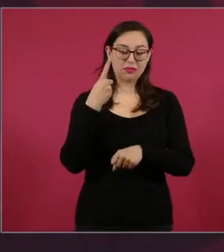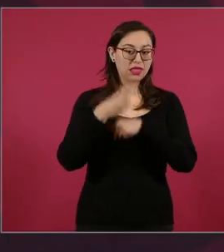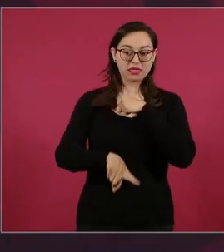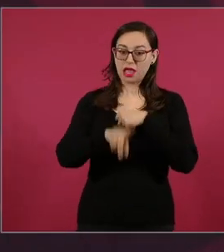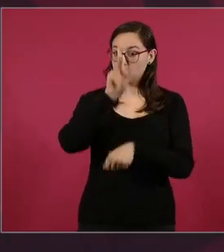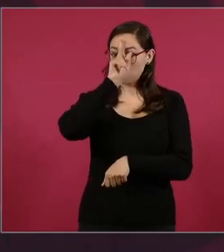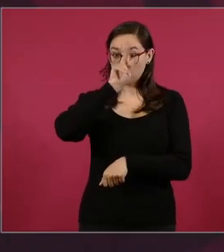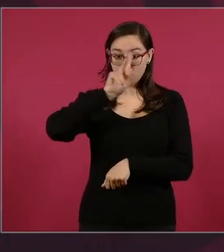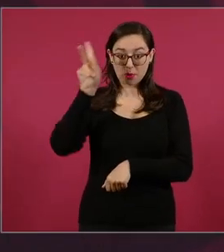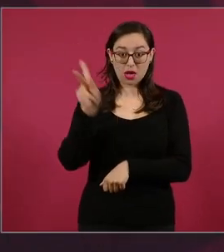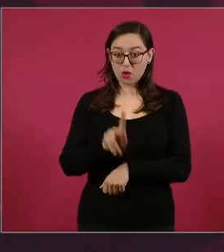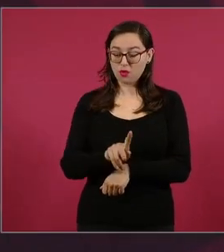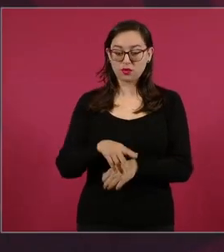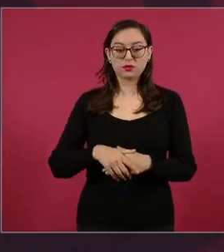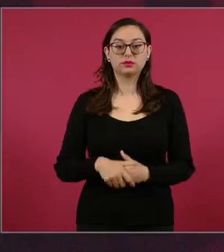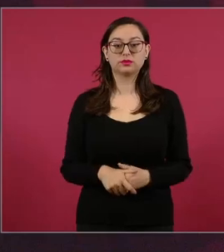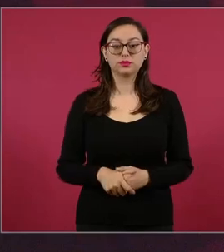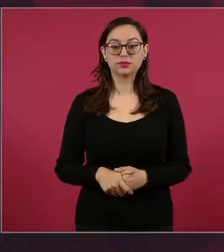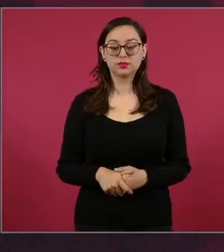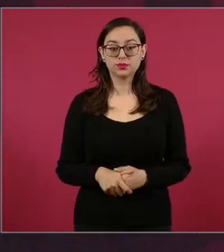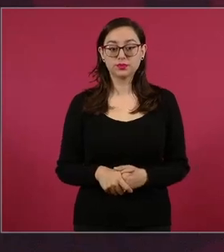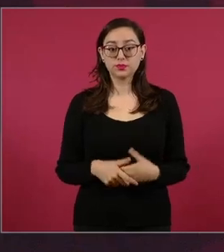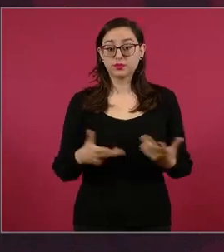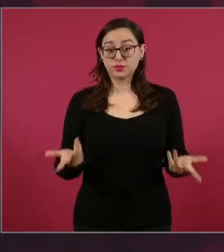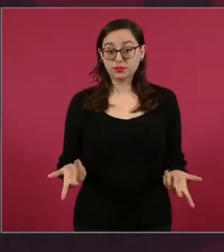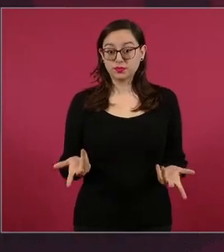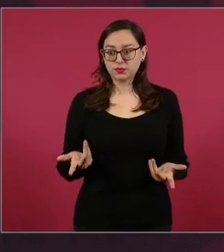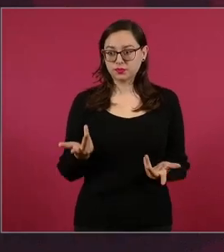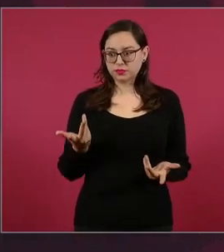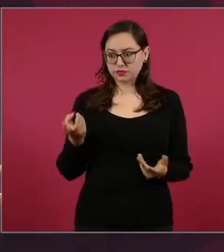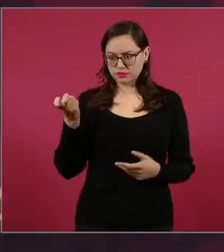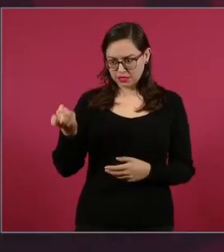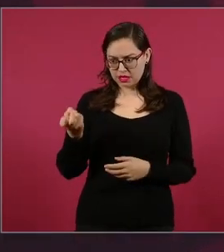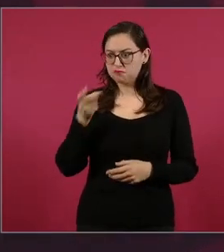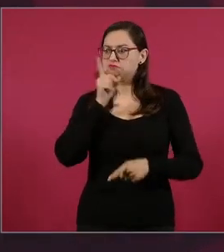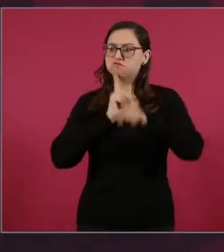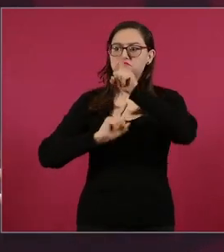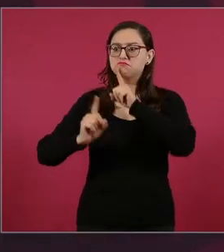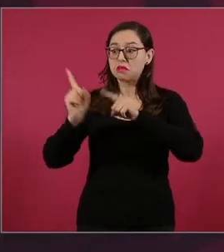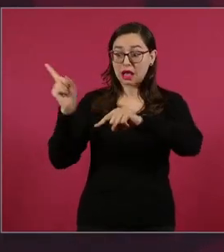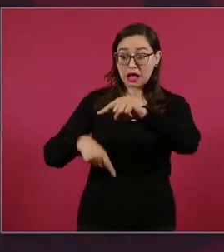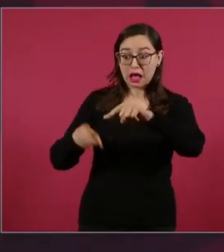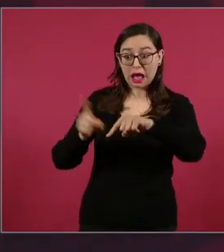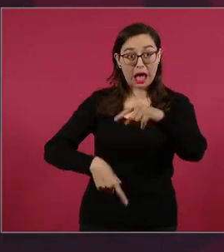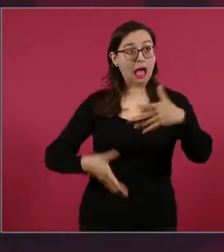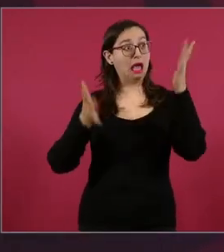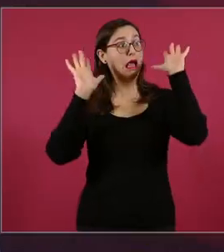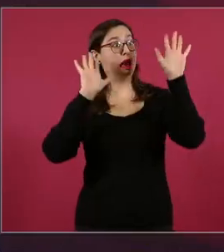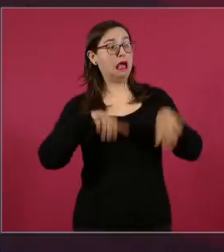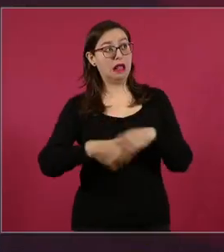completamente. Eso no significa censura, es nada más